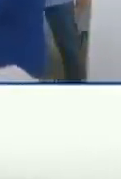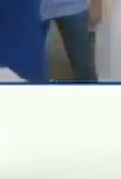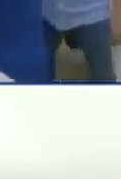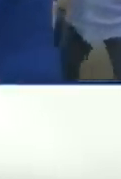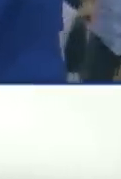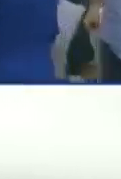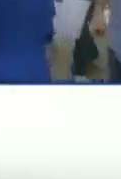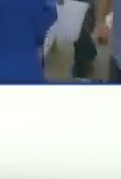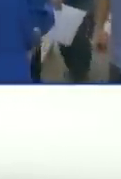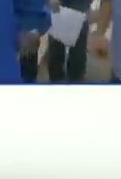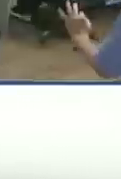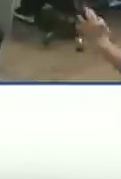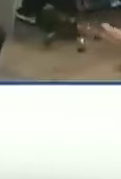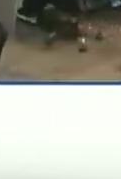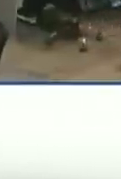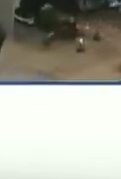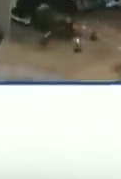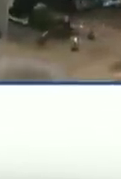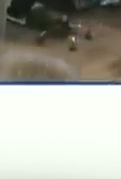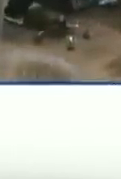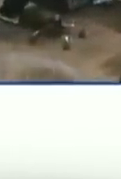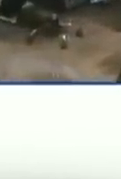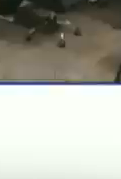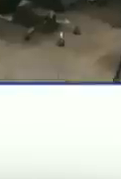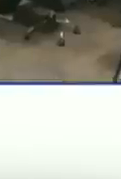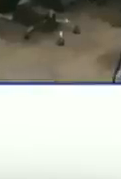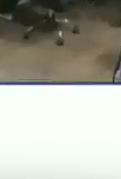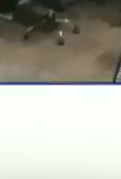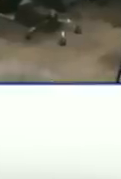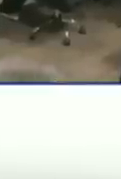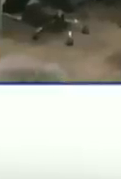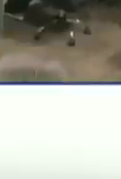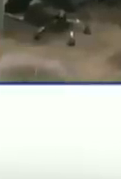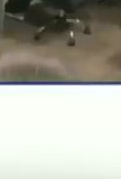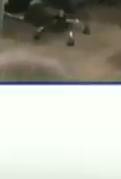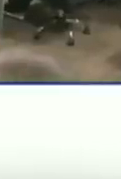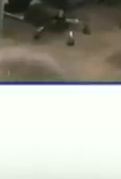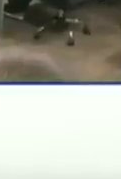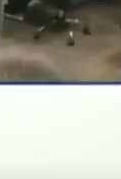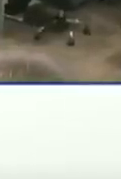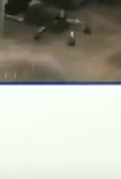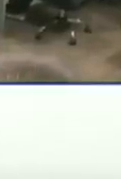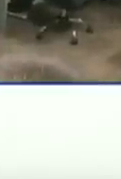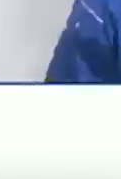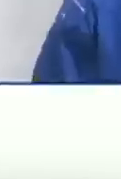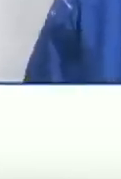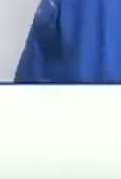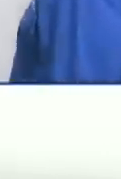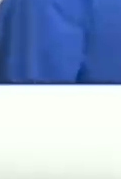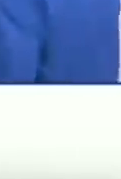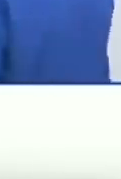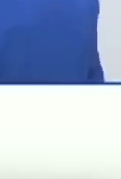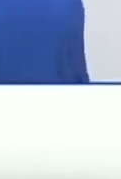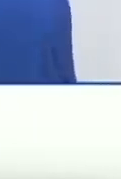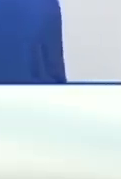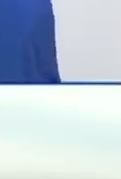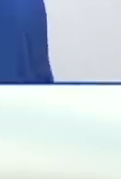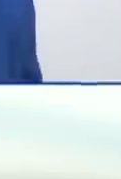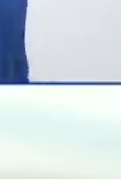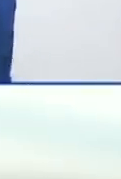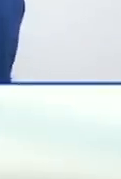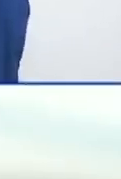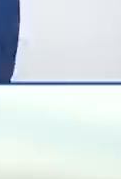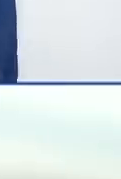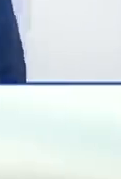Yo siempre lo digo y lo resalto. Bueno, los compañeros gobernadores, gobernadoras, alcaldes, alcaldesas siempre están creando cosas nuevas.